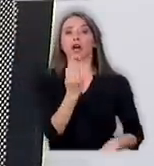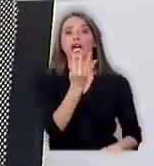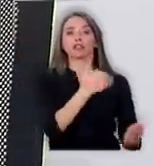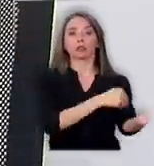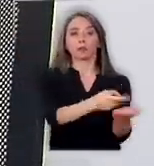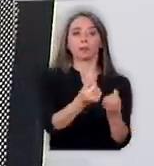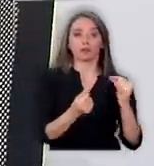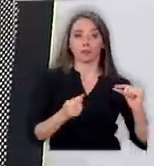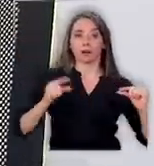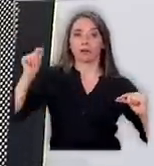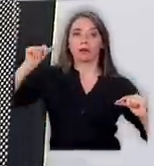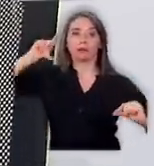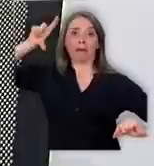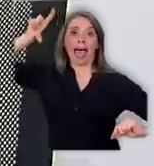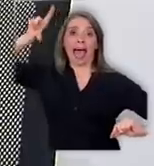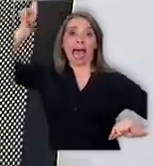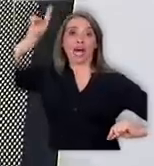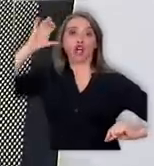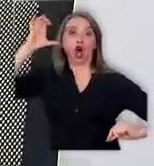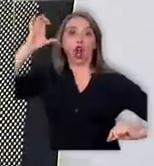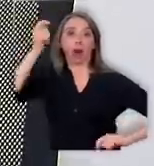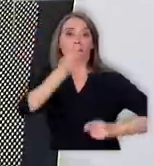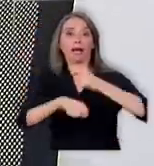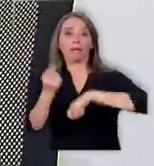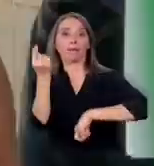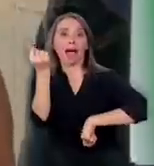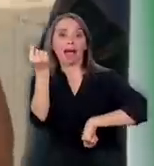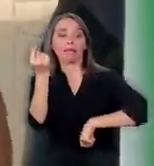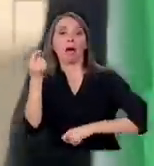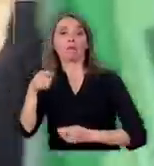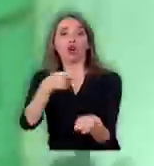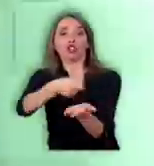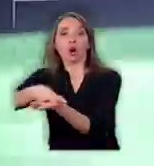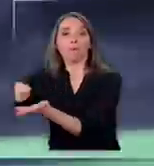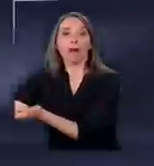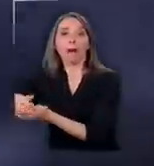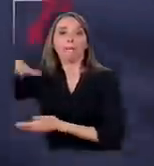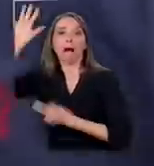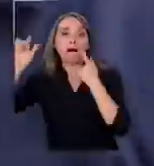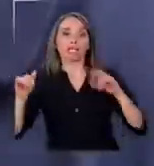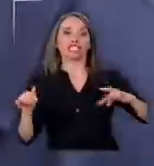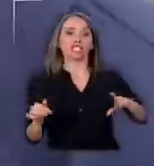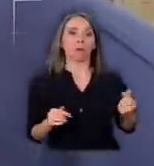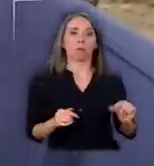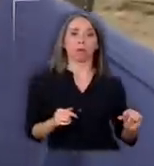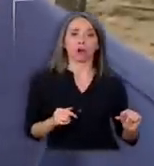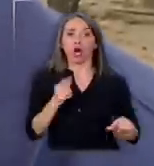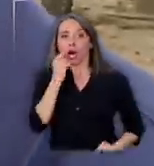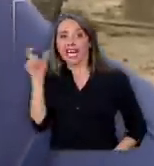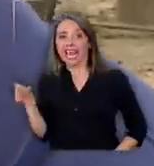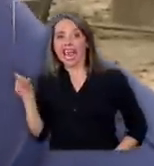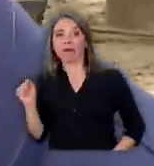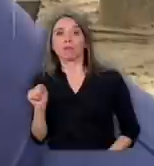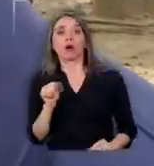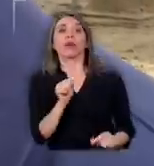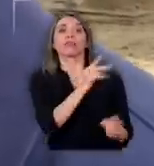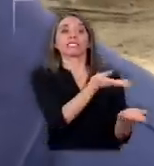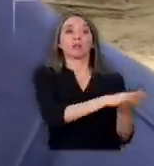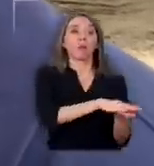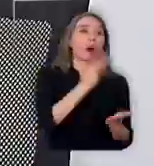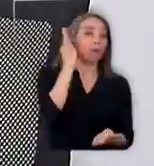14 millones de pesos, pero en Colombia esa cantidad tiene un poder adquisitivo mucho mayor que acá. Solamente él lo podría cobrar, pero dado